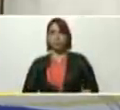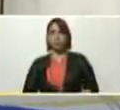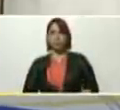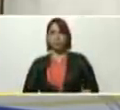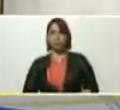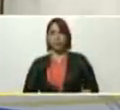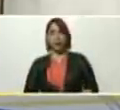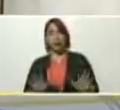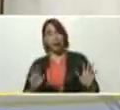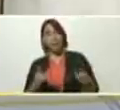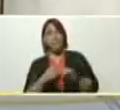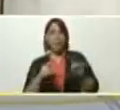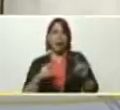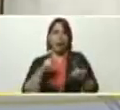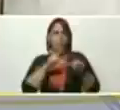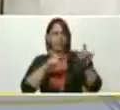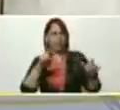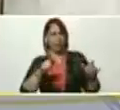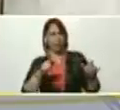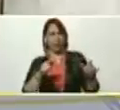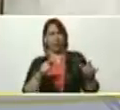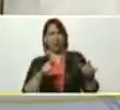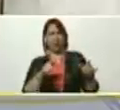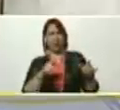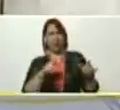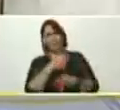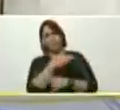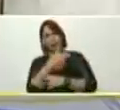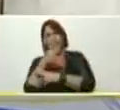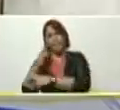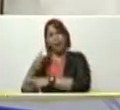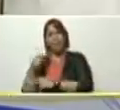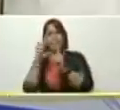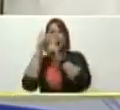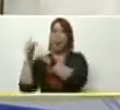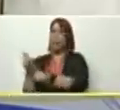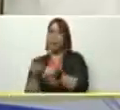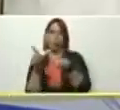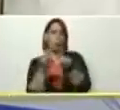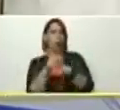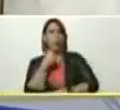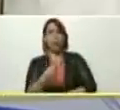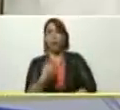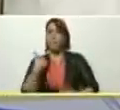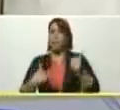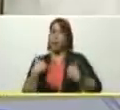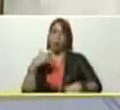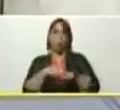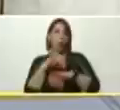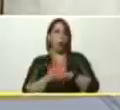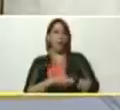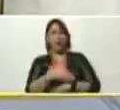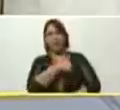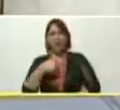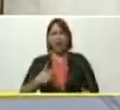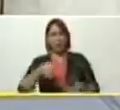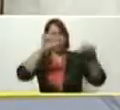Ah, no, pero hay quienes quieren tirotear. Se lo dije a ustedes el miércoles y el jueves. Quieren tirotear la